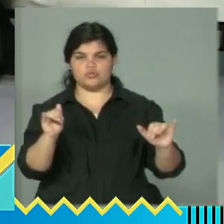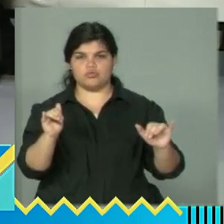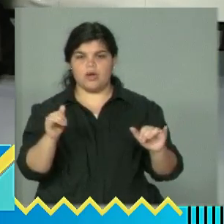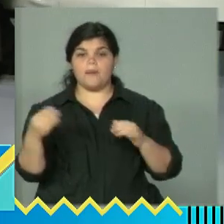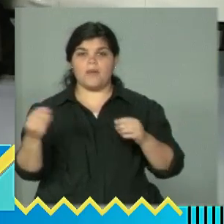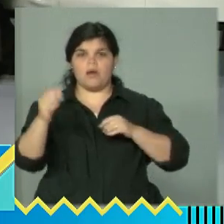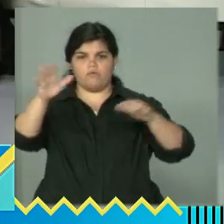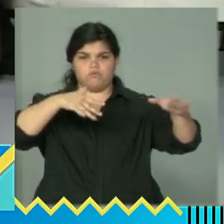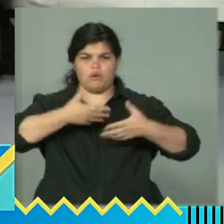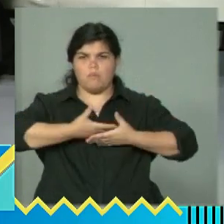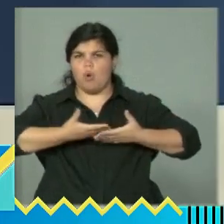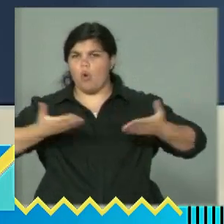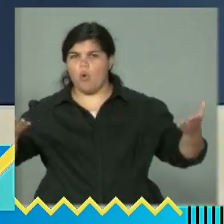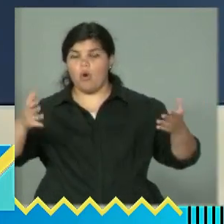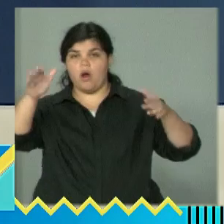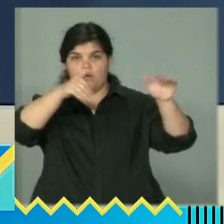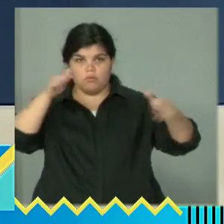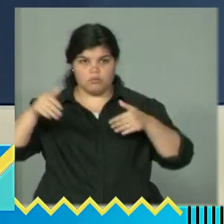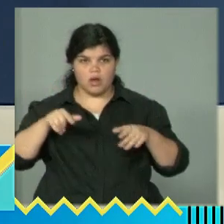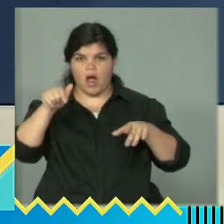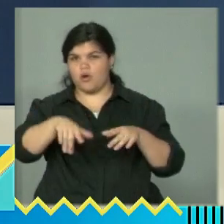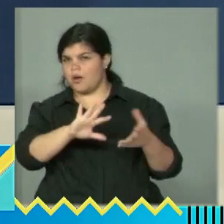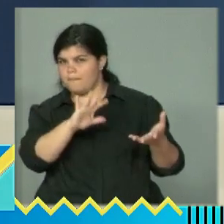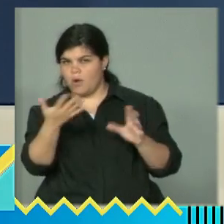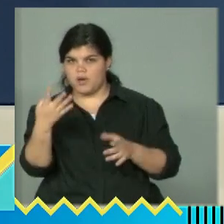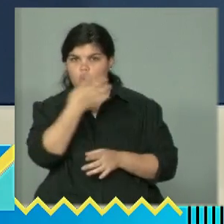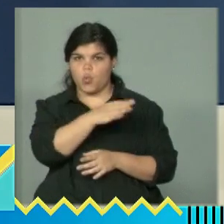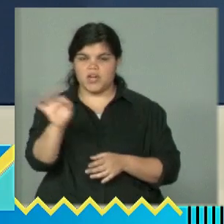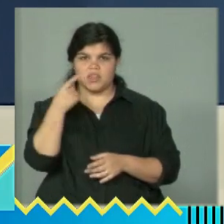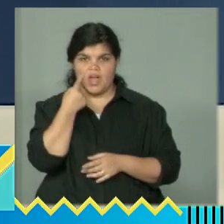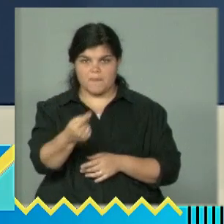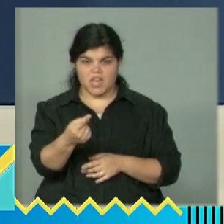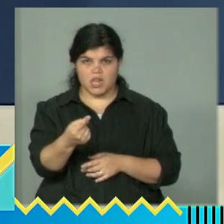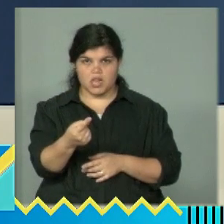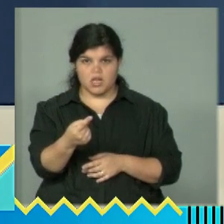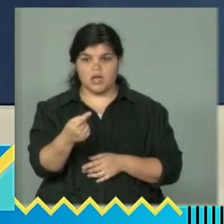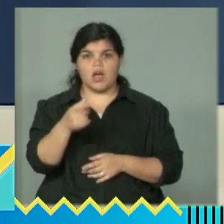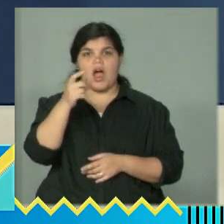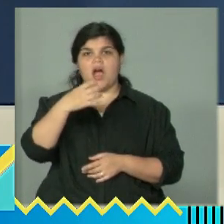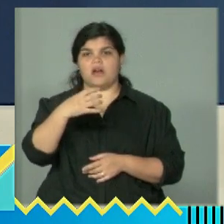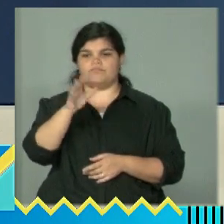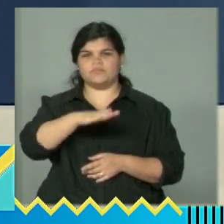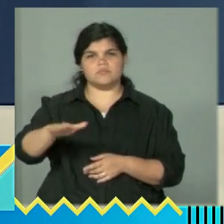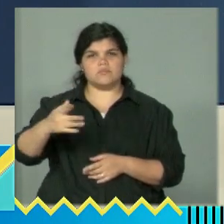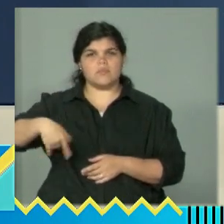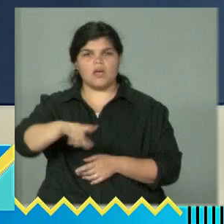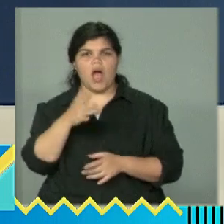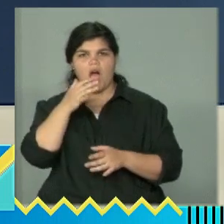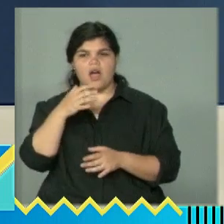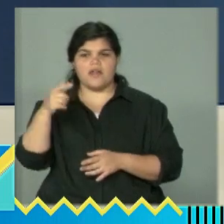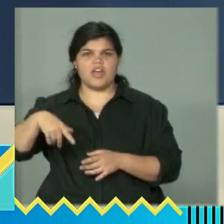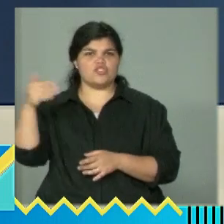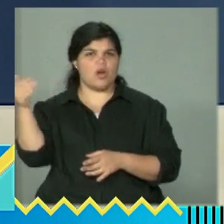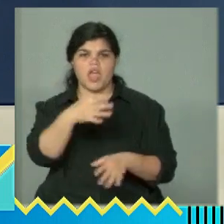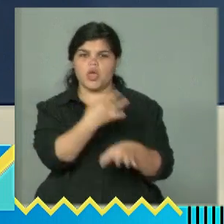gente hay hoy en día 40.000 chicos y que nunca han tocado la escuela o que han dejado las escuelas y no tienen